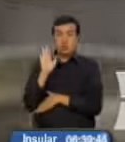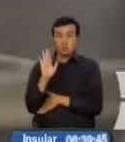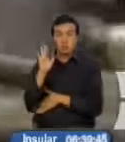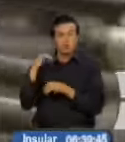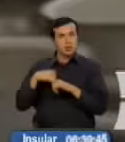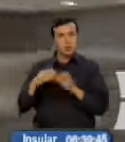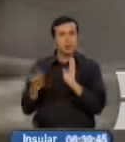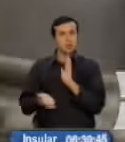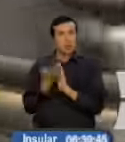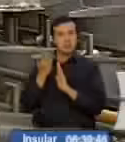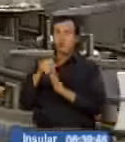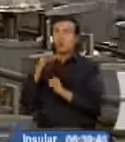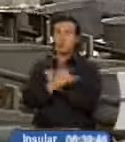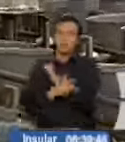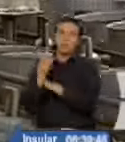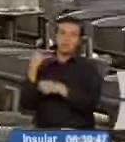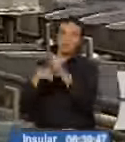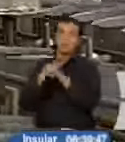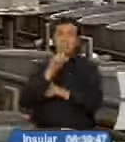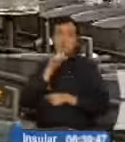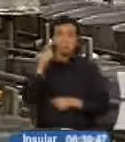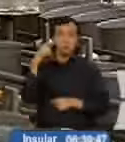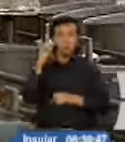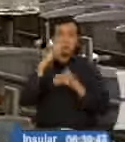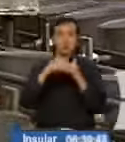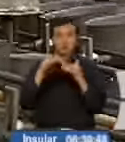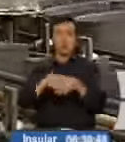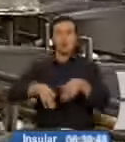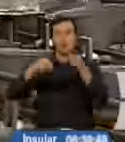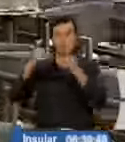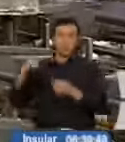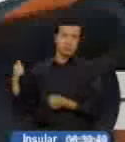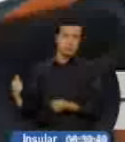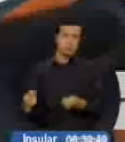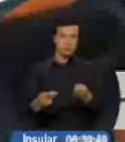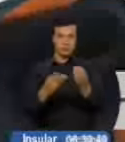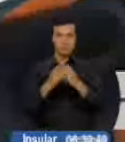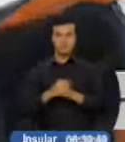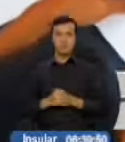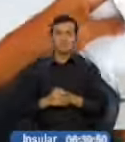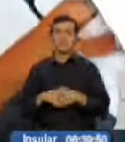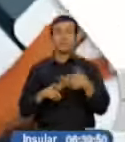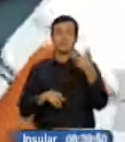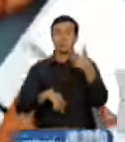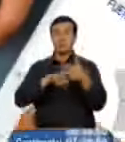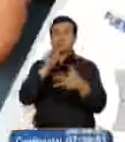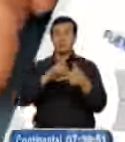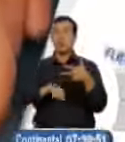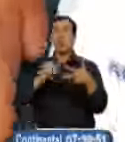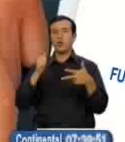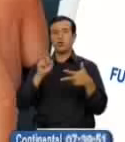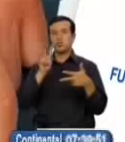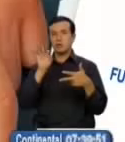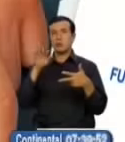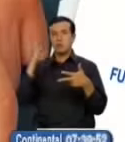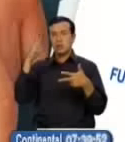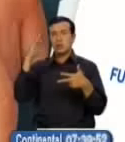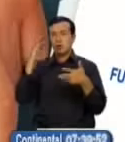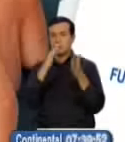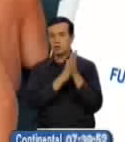con su crecimiento exportador. $1 millón serán utilizados en este objetivo. Los tres contratos se suman a los otros 29 aprobados en